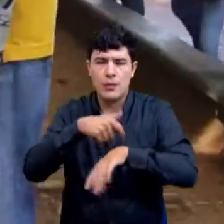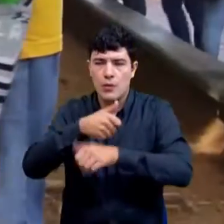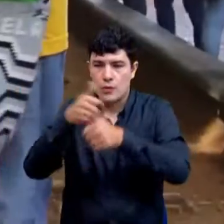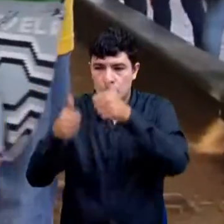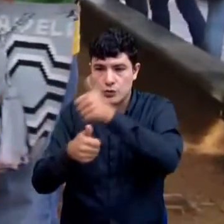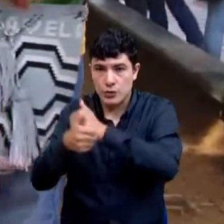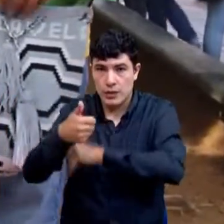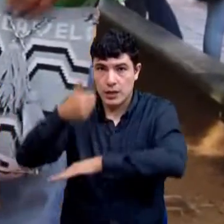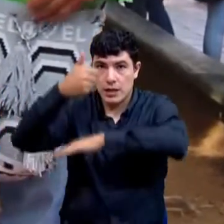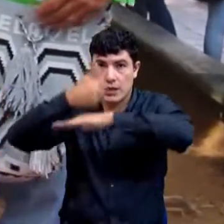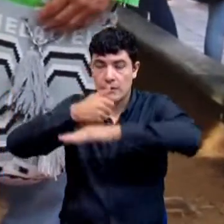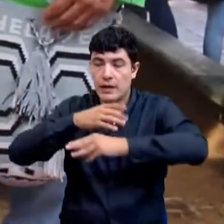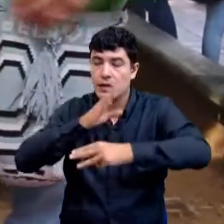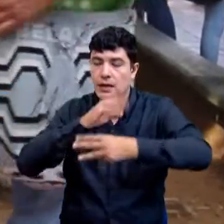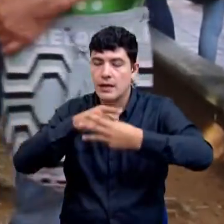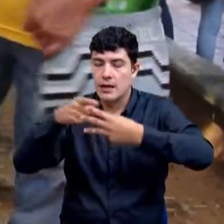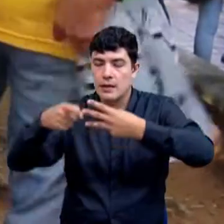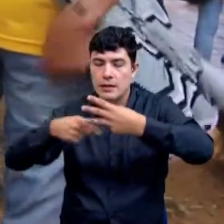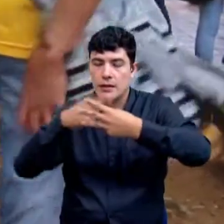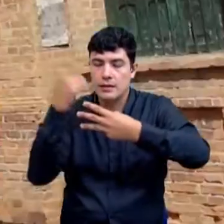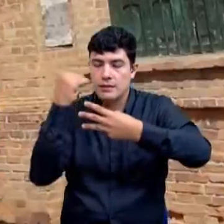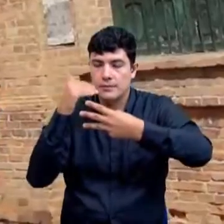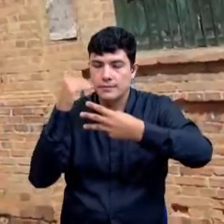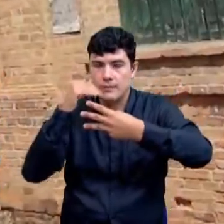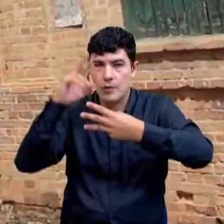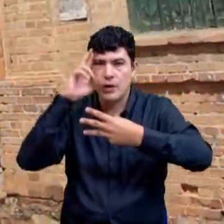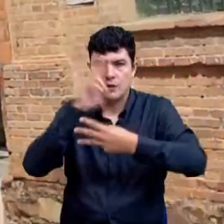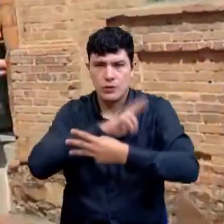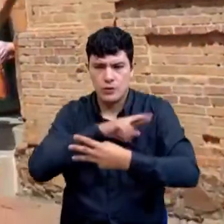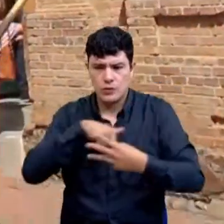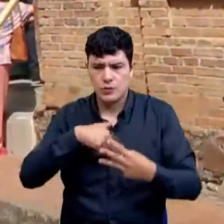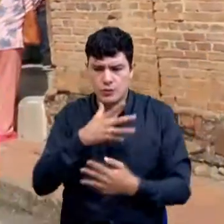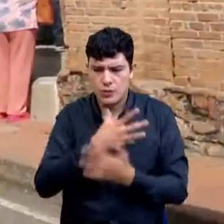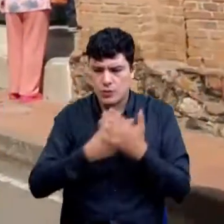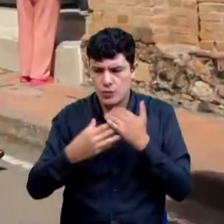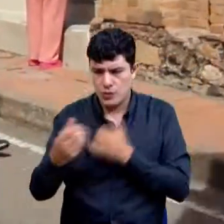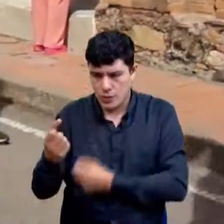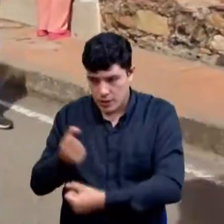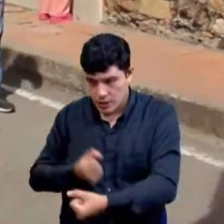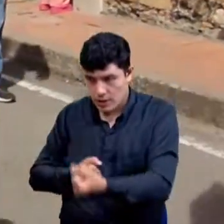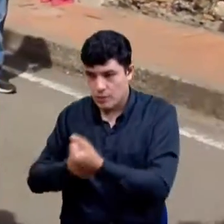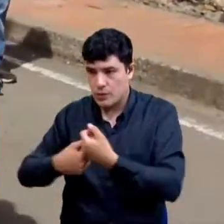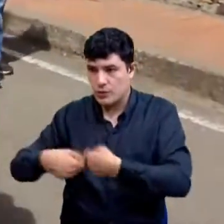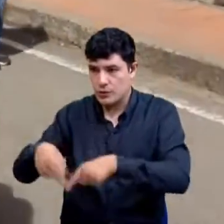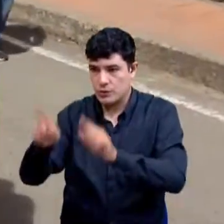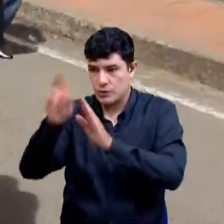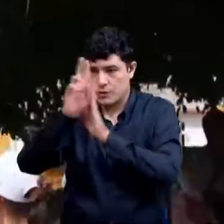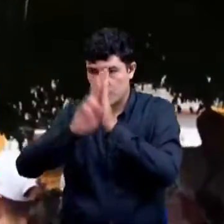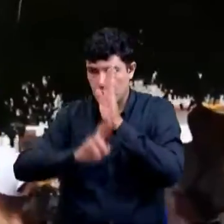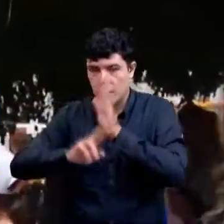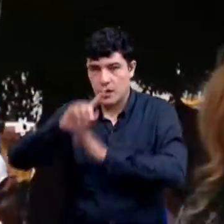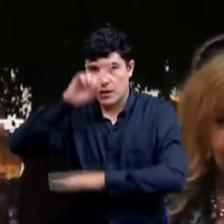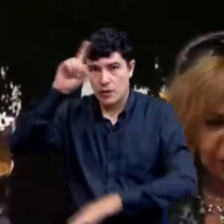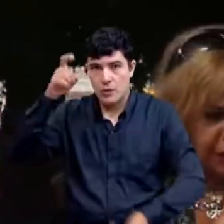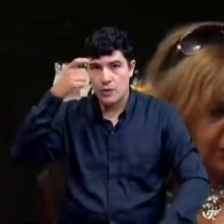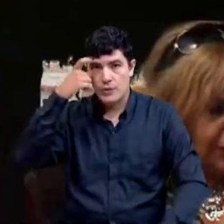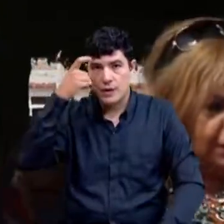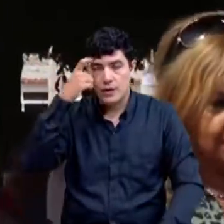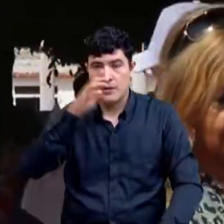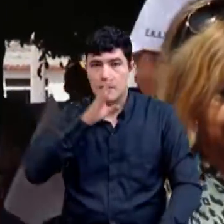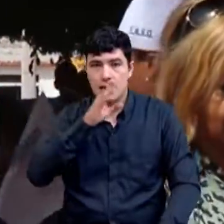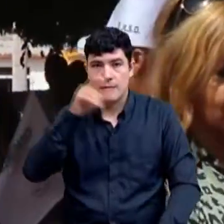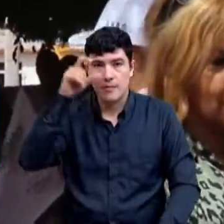encuentran tres mujeres, por eso estamos aquí apoyando las reformas del gobierno de